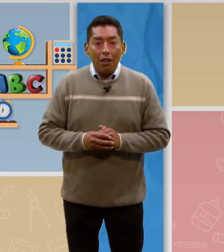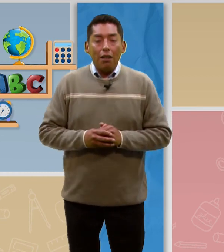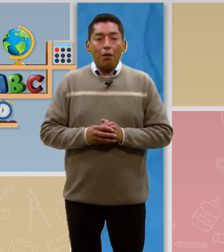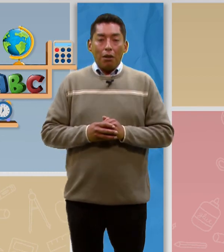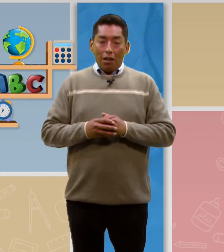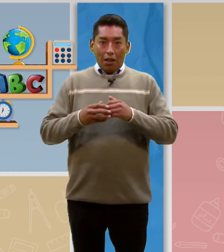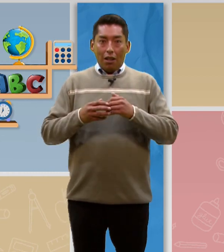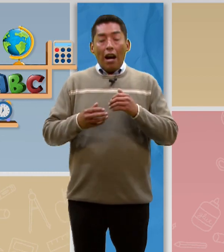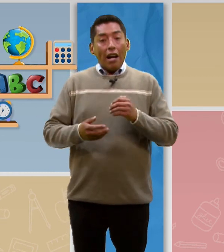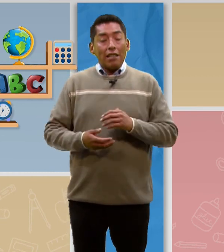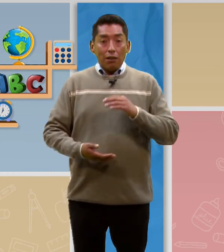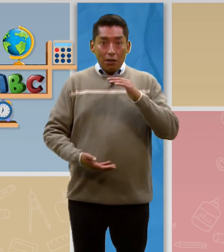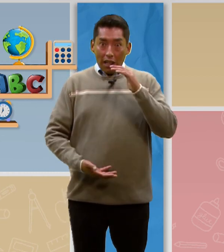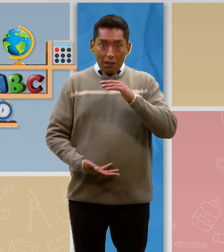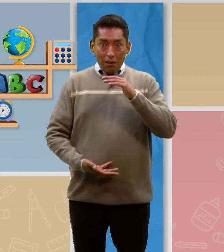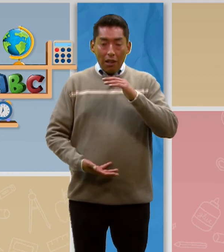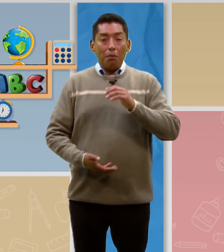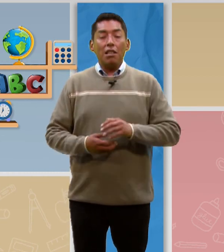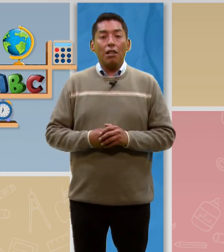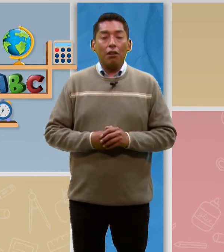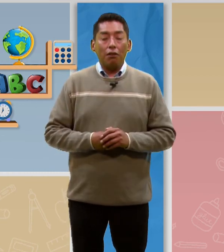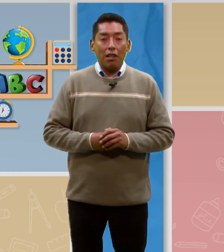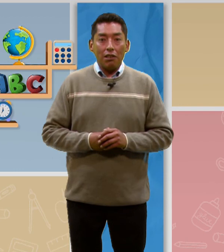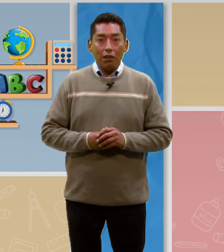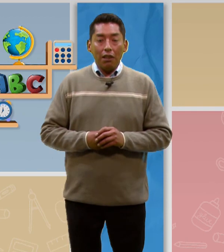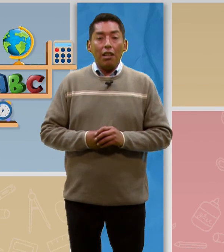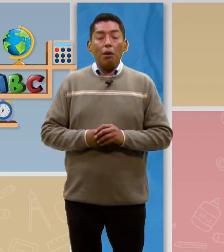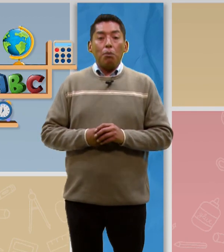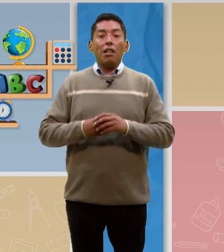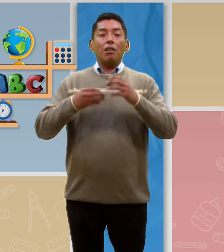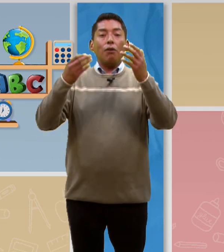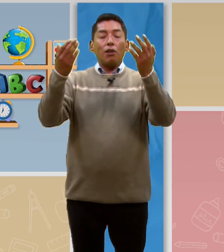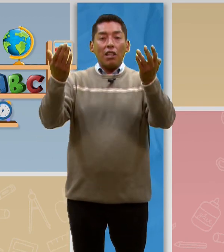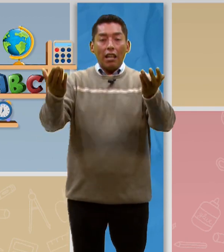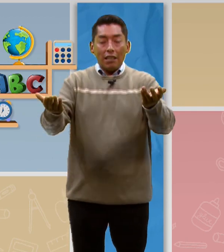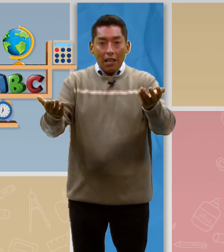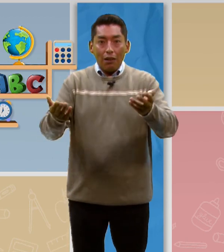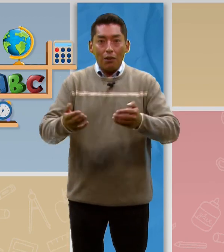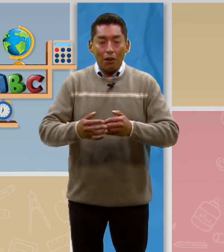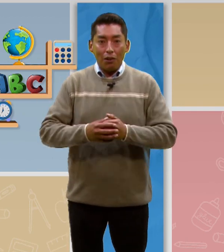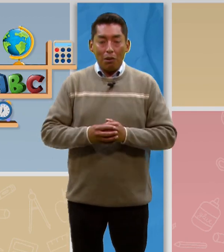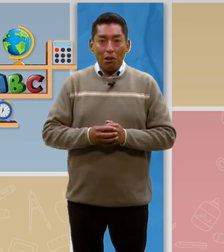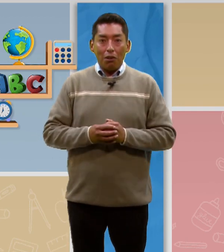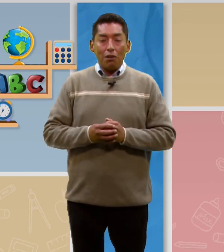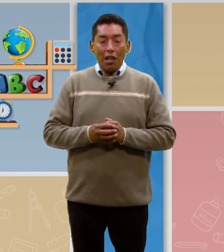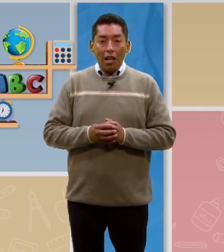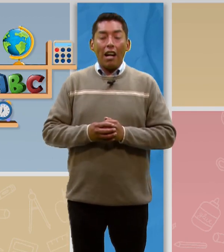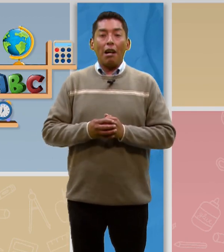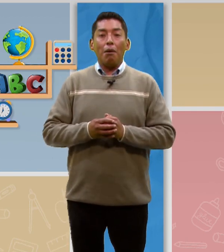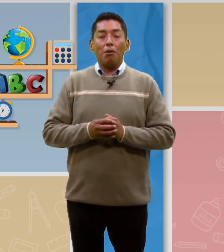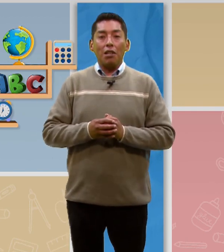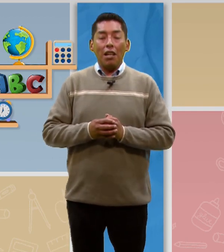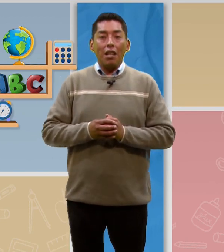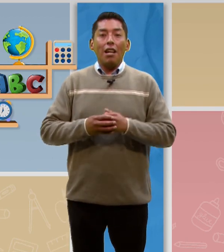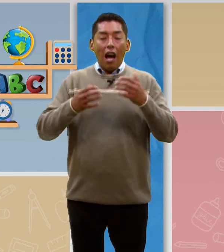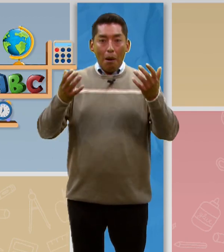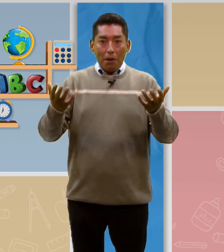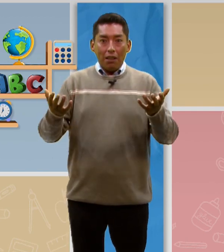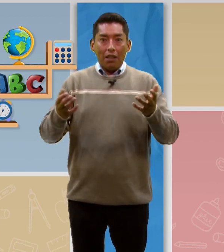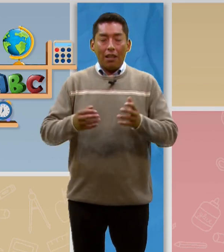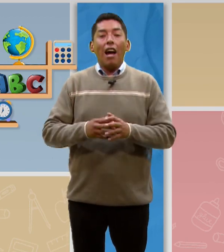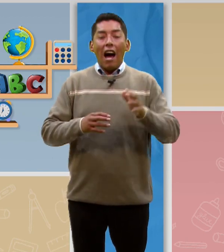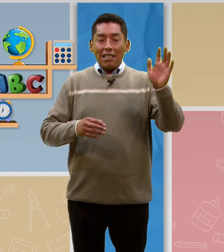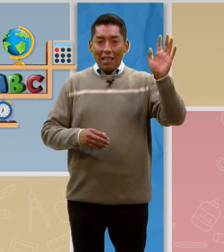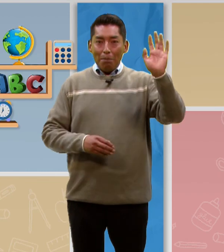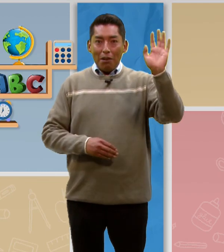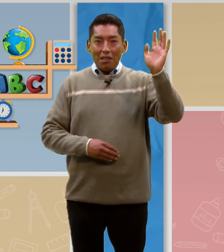que agarres los textos del Ministerio de Educación y puedas fortalecer los conocimientos que acabamos de